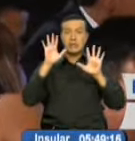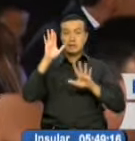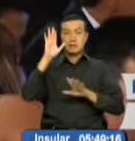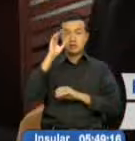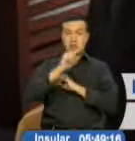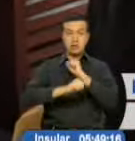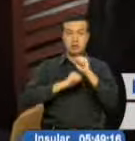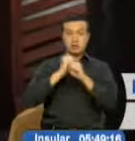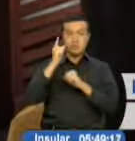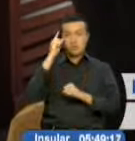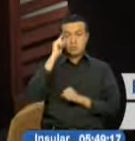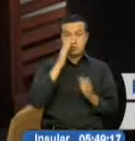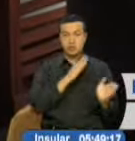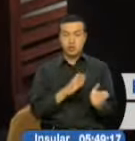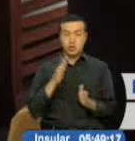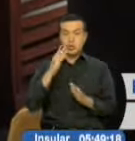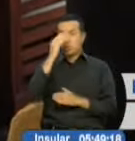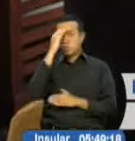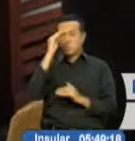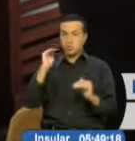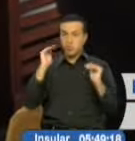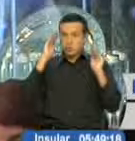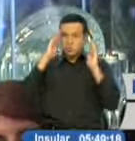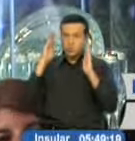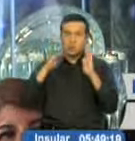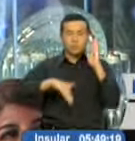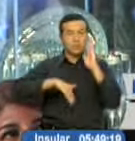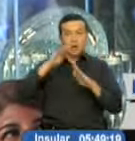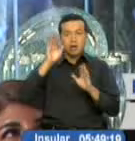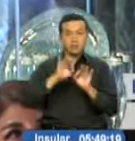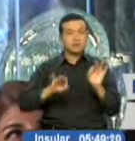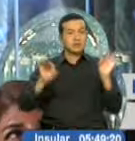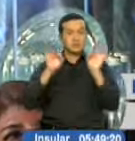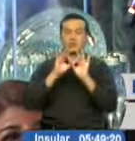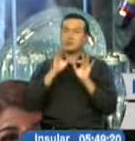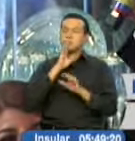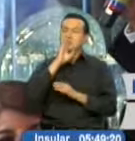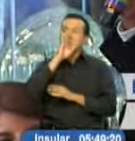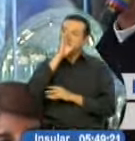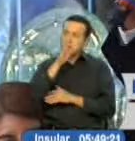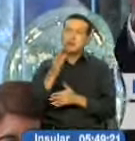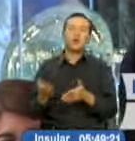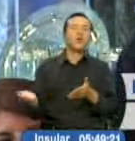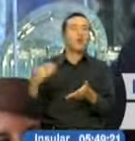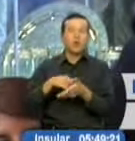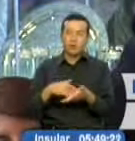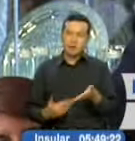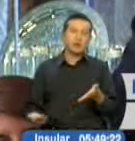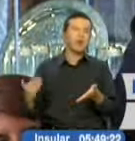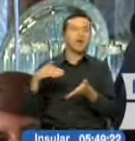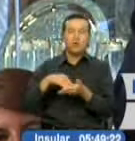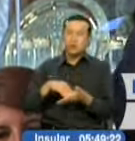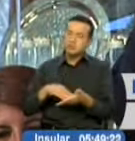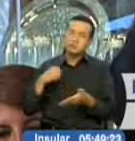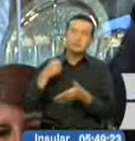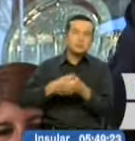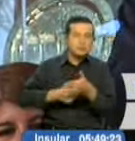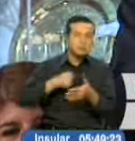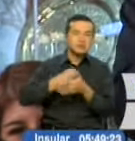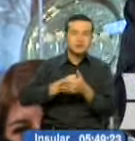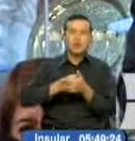gobierno se le ha dado al ámbito educativo y al talento humano. Por eso hemos insistido tanto en mejorar la